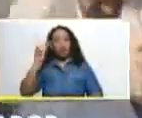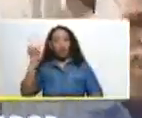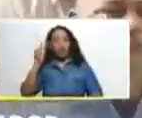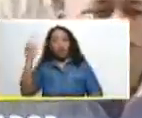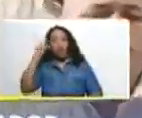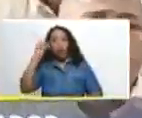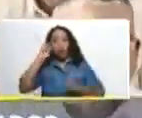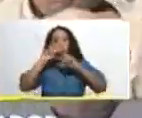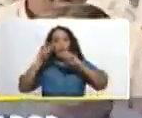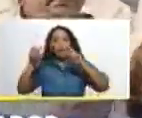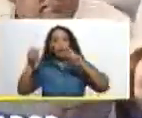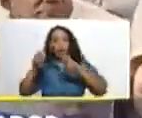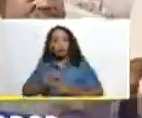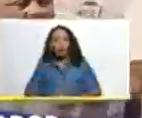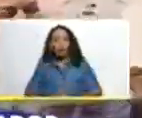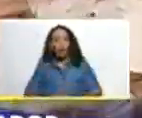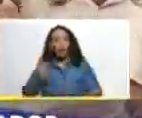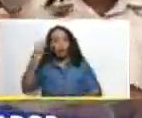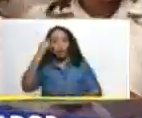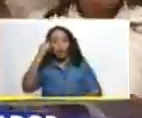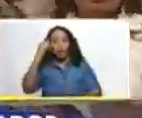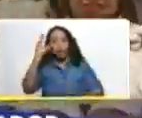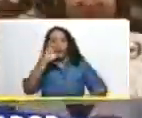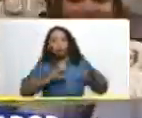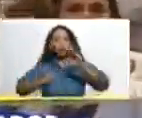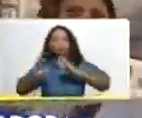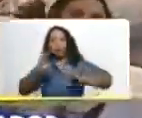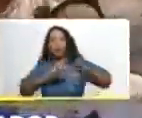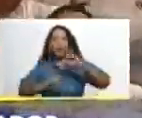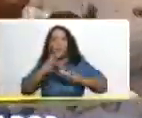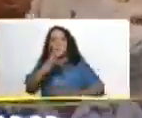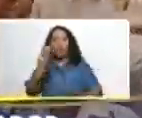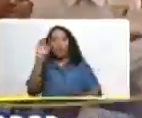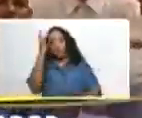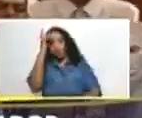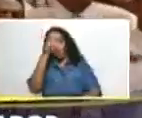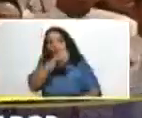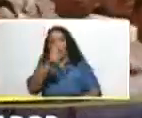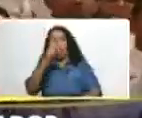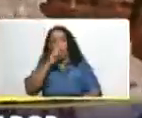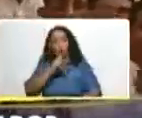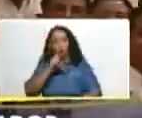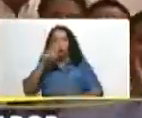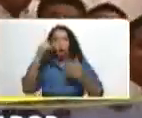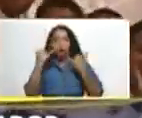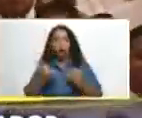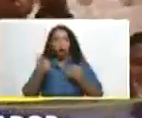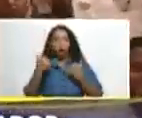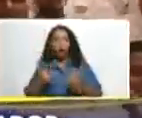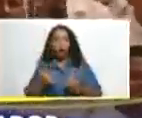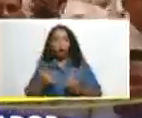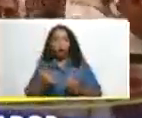de investigación, día de ciencia, 20 de febrero de cada año a partir de ahora.